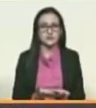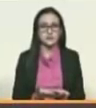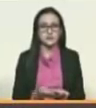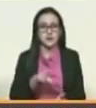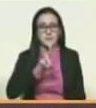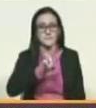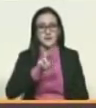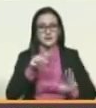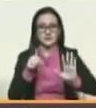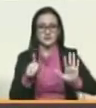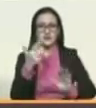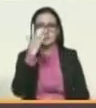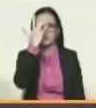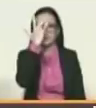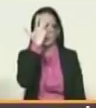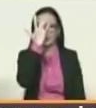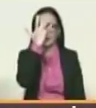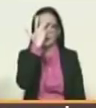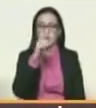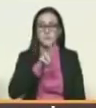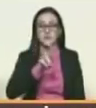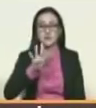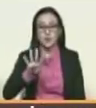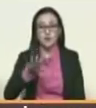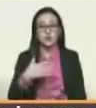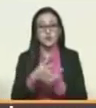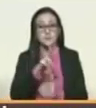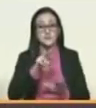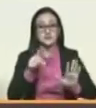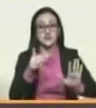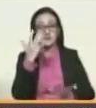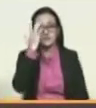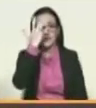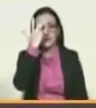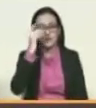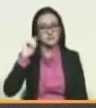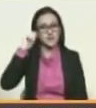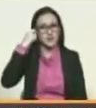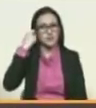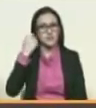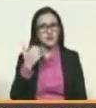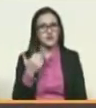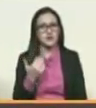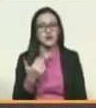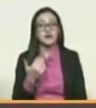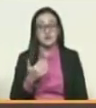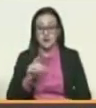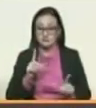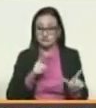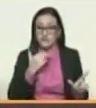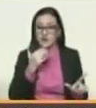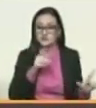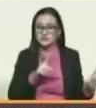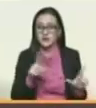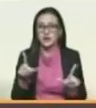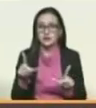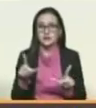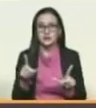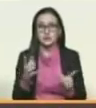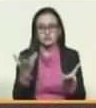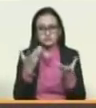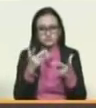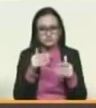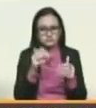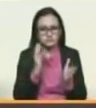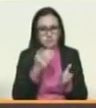el 26 de febrero, entre el 24 y 26 de febrero, lo recordamos, ya lo tenemos dispuesto, el sistema automatizado